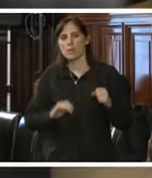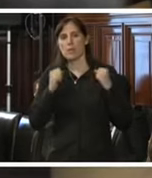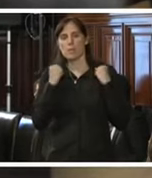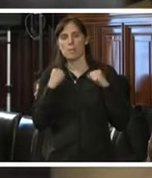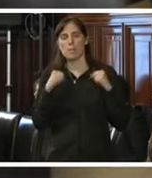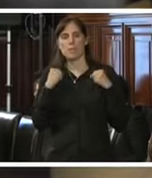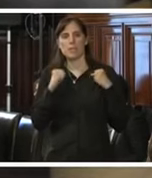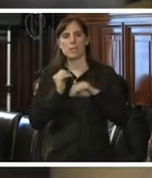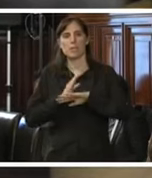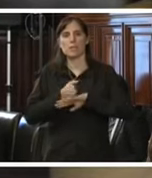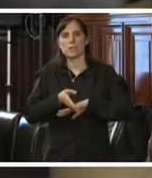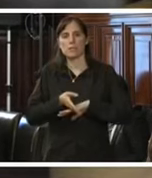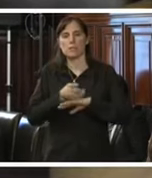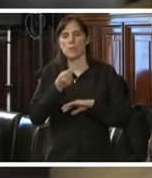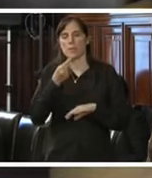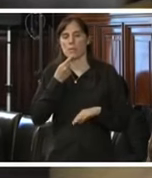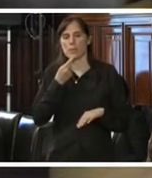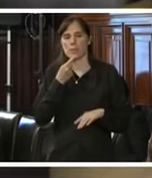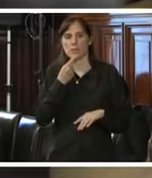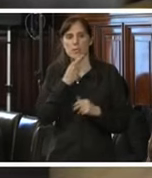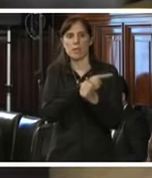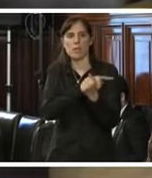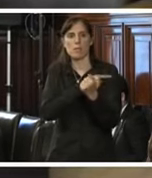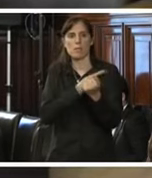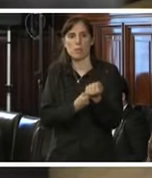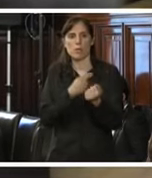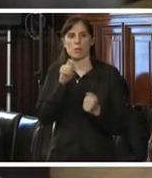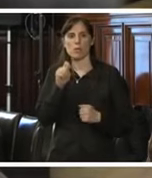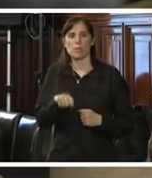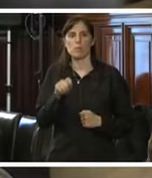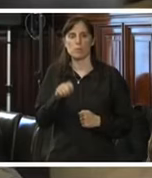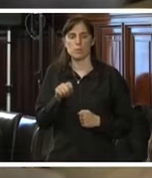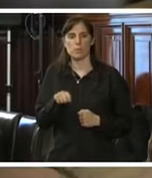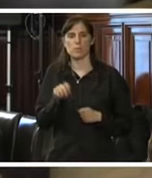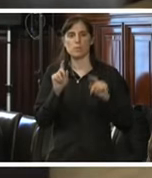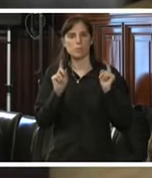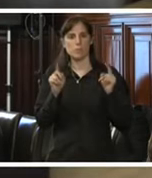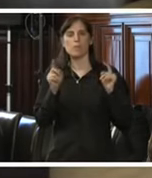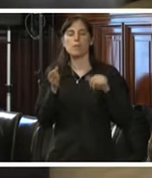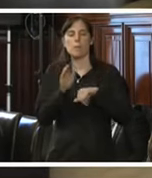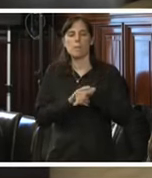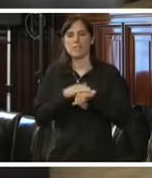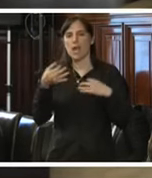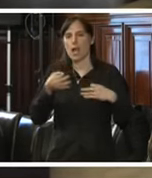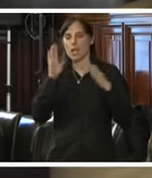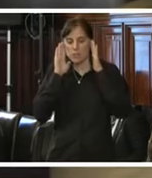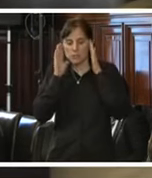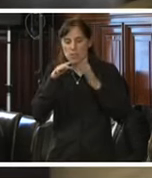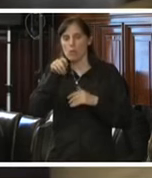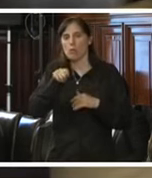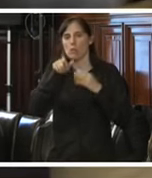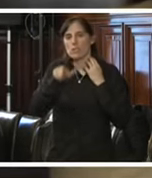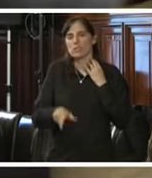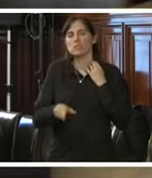intervención política que vulneran la independencia del Poder Judicial y condicionan la imparcialidad de los jueces, por un lado. También